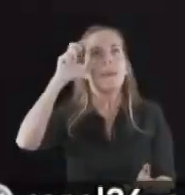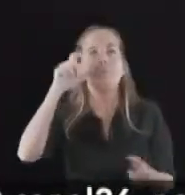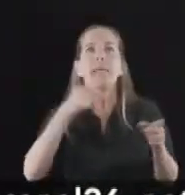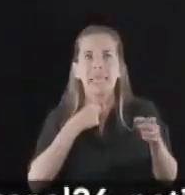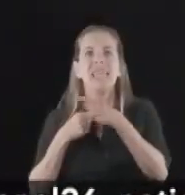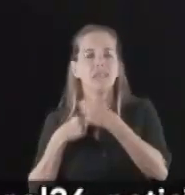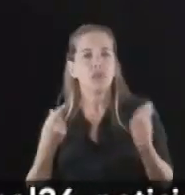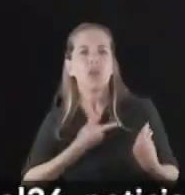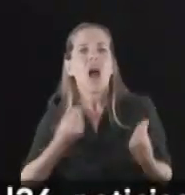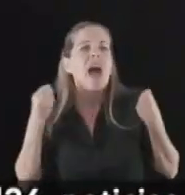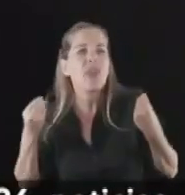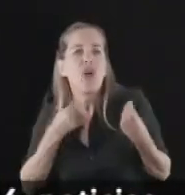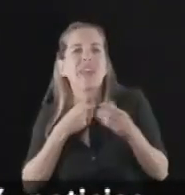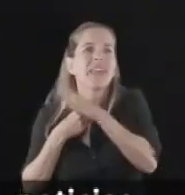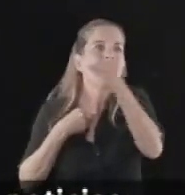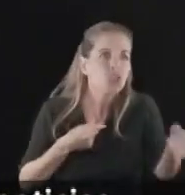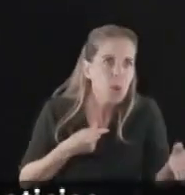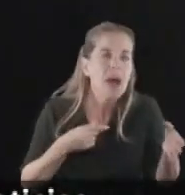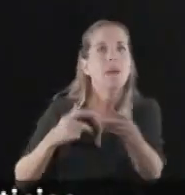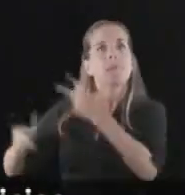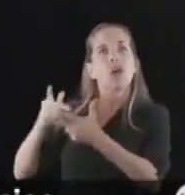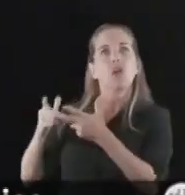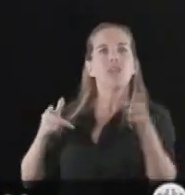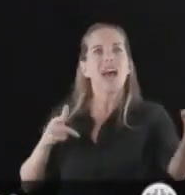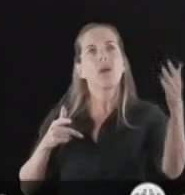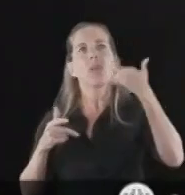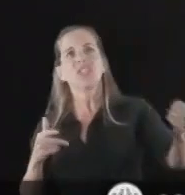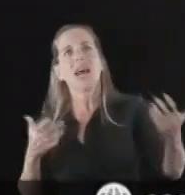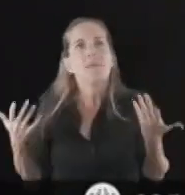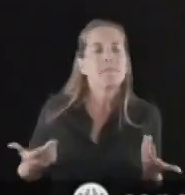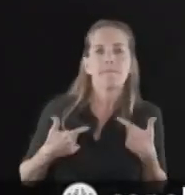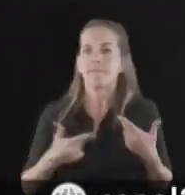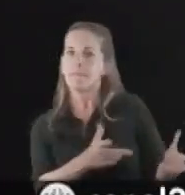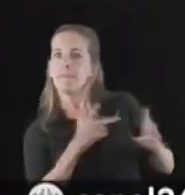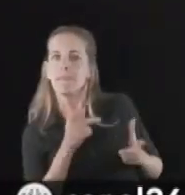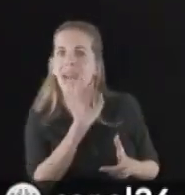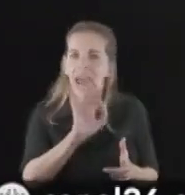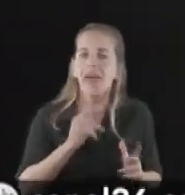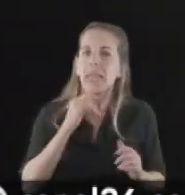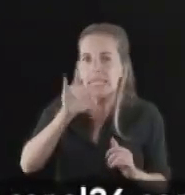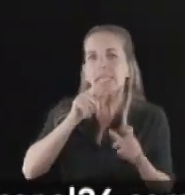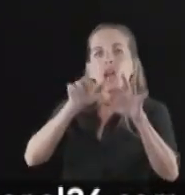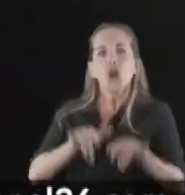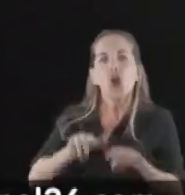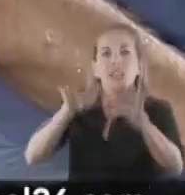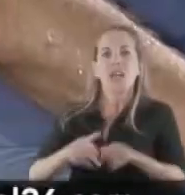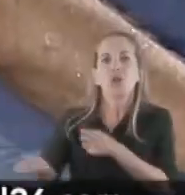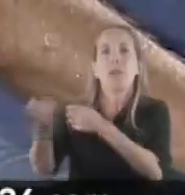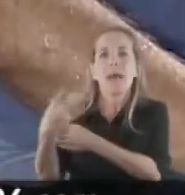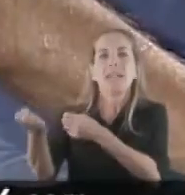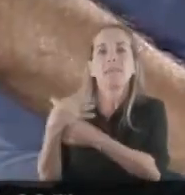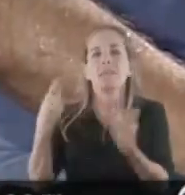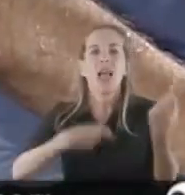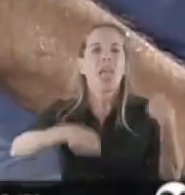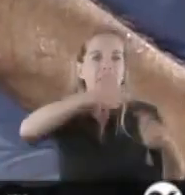dónde quiere que vaya? No, que está organizando esto, pero a mí nunca me invitó. No, sí, dice que mandó dos notas y pobre, la burocracia, debe estar dando